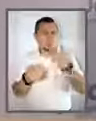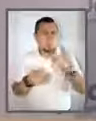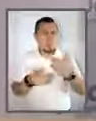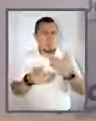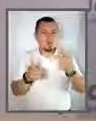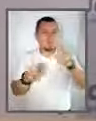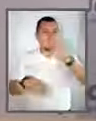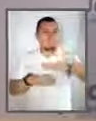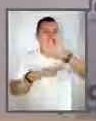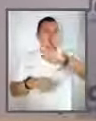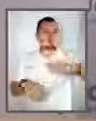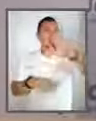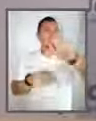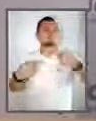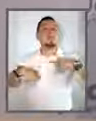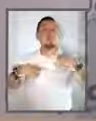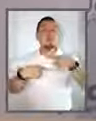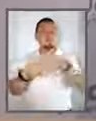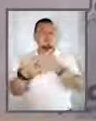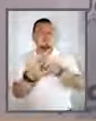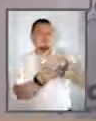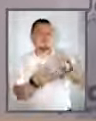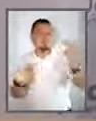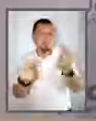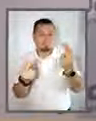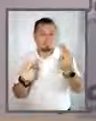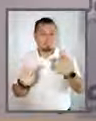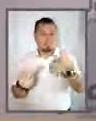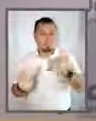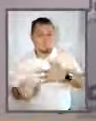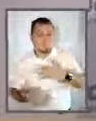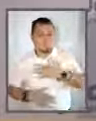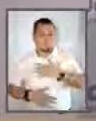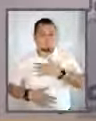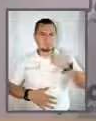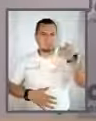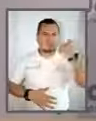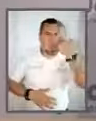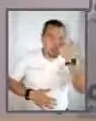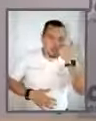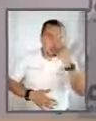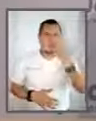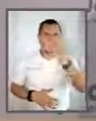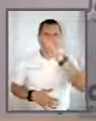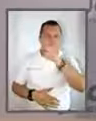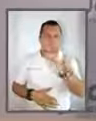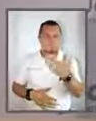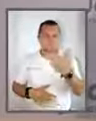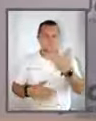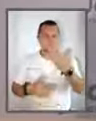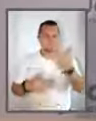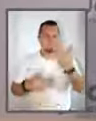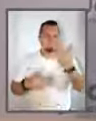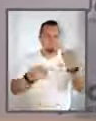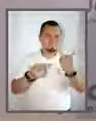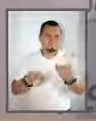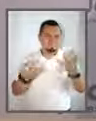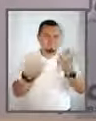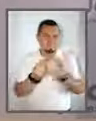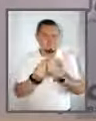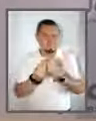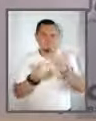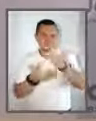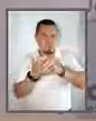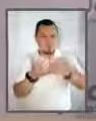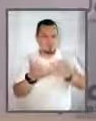de pruebas para justamente a quienes salgan positivos en este tipo de pruebas rápidas, que pueden ser las moleculares, no